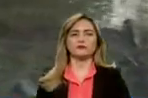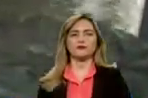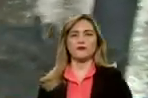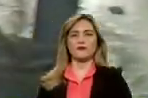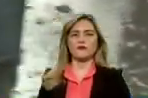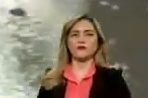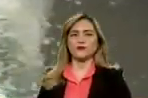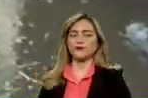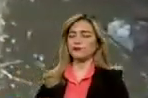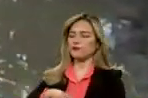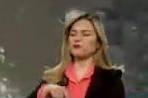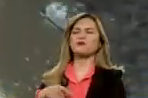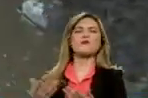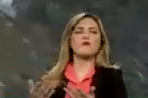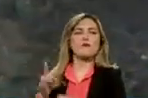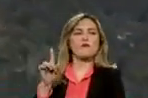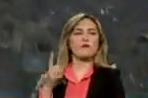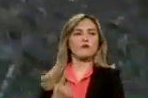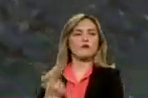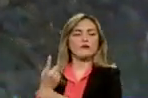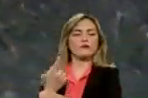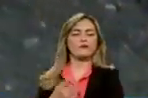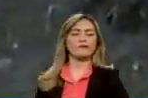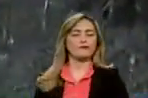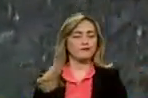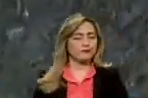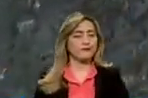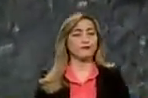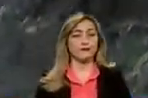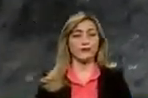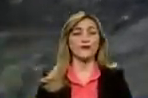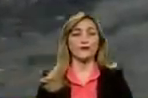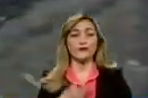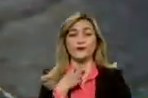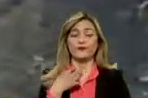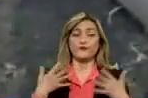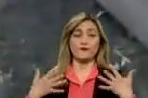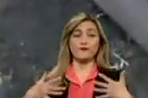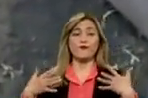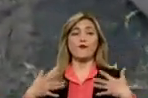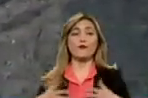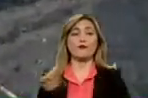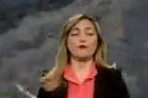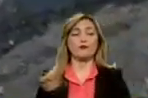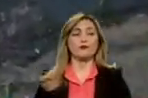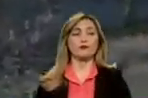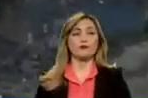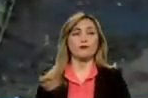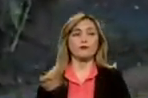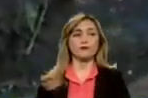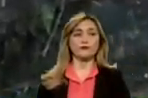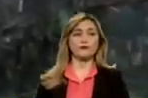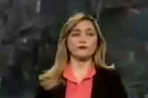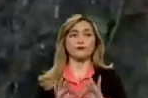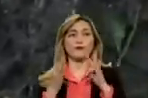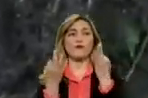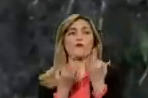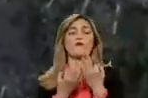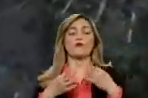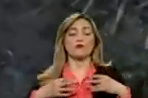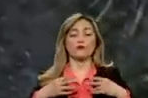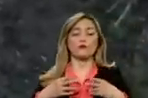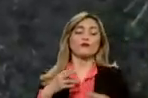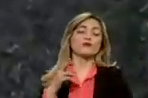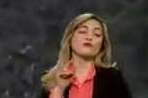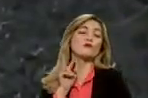duró alrededor de una hora más, sí, o menos, todo este momento de terror que pasaron, por así mencionarlo. Las familias damnificadas tuvieron que